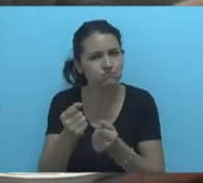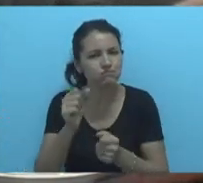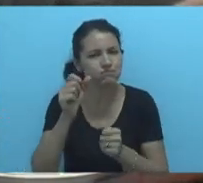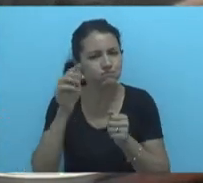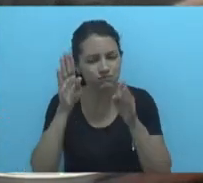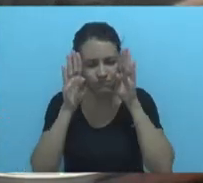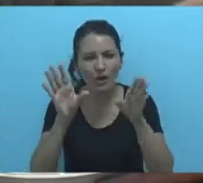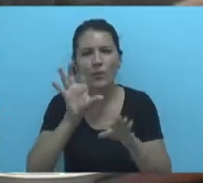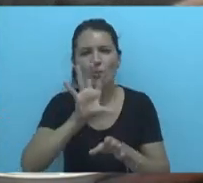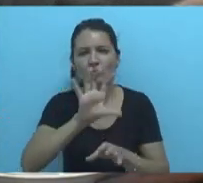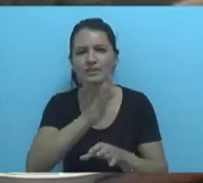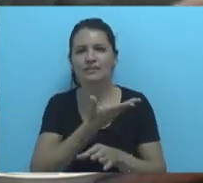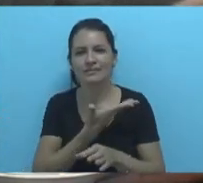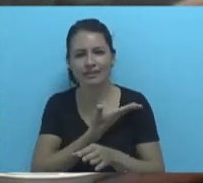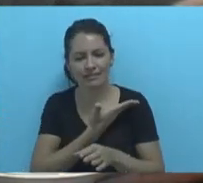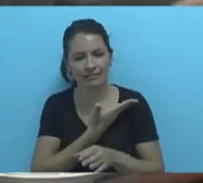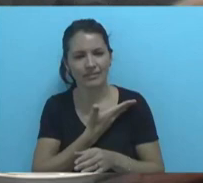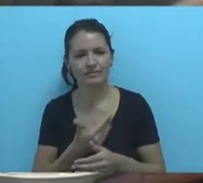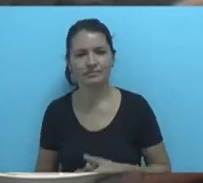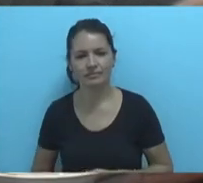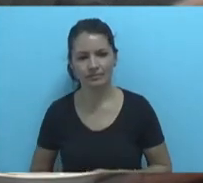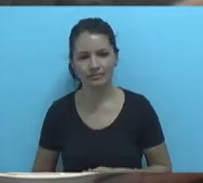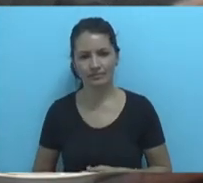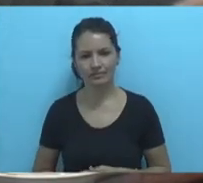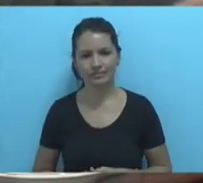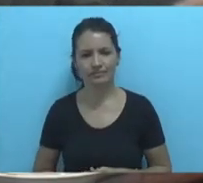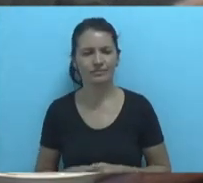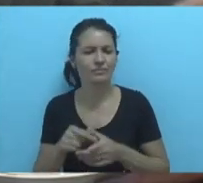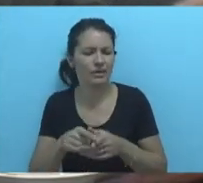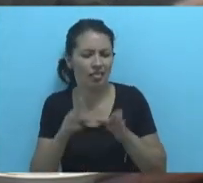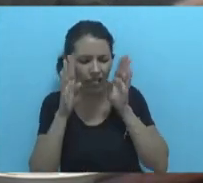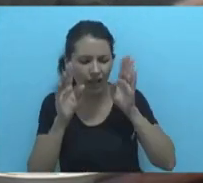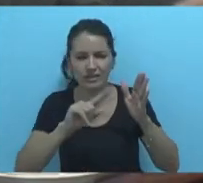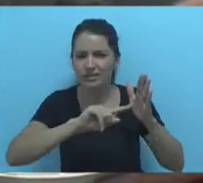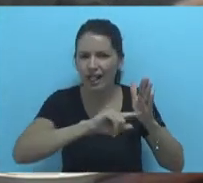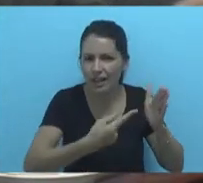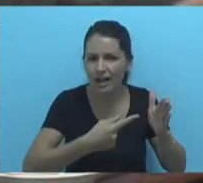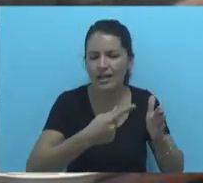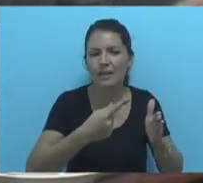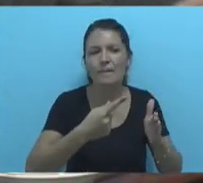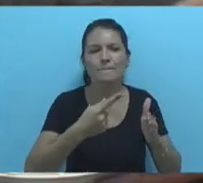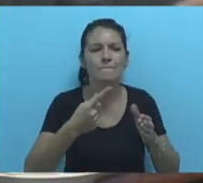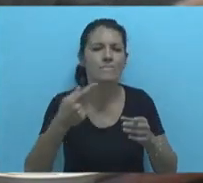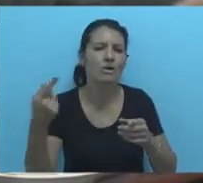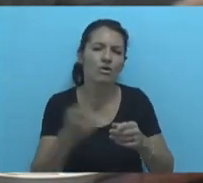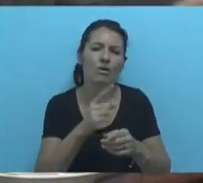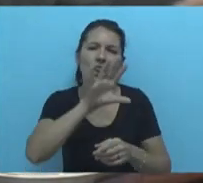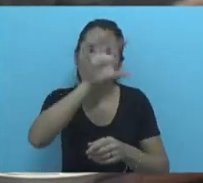centralismo porteño ha afectado a todo el territorio nacional hace mucho tiempo ya.